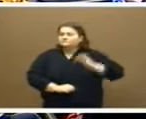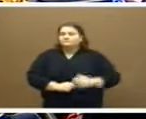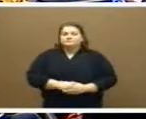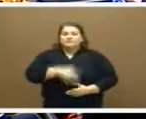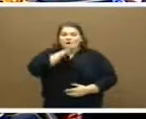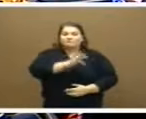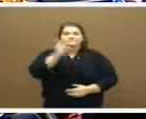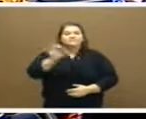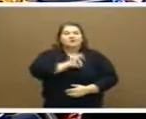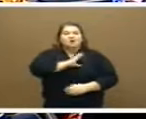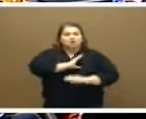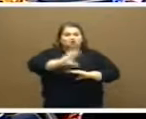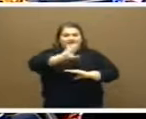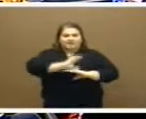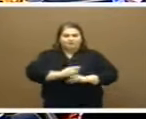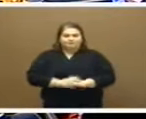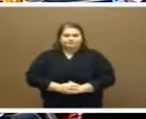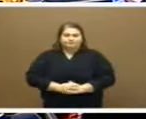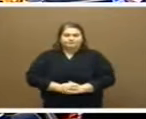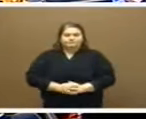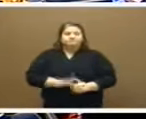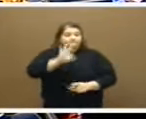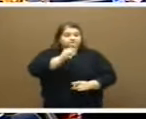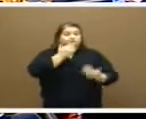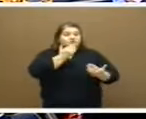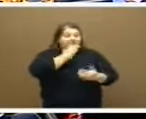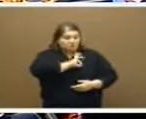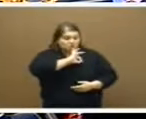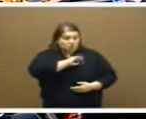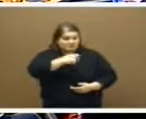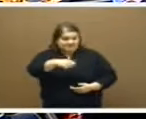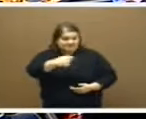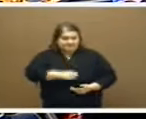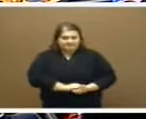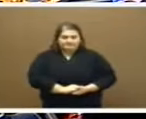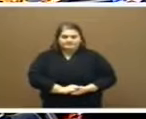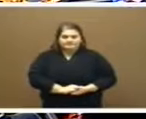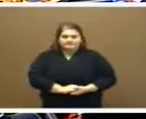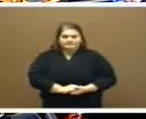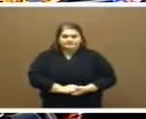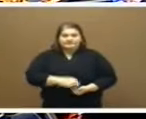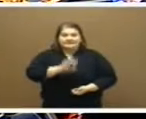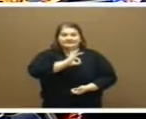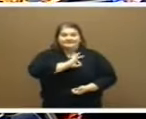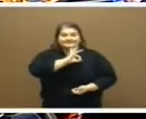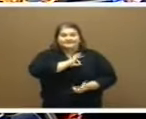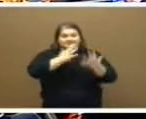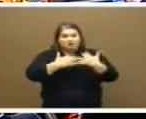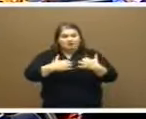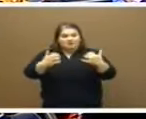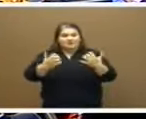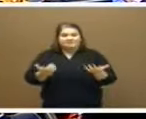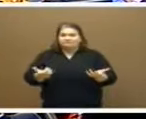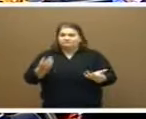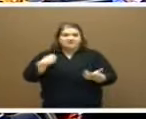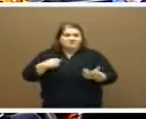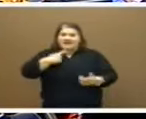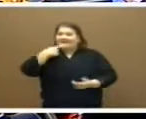Tiene la palabra el señor consejero. Sí, muchas gracias, señor presidente. Señoría, las palabras son lo que